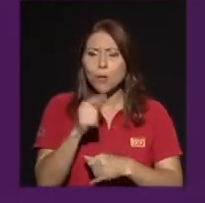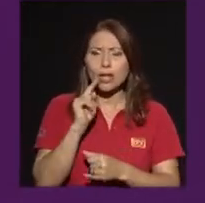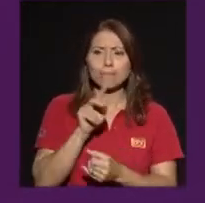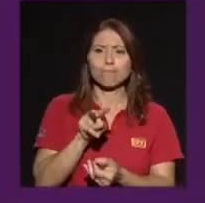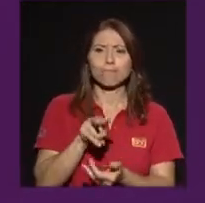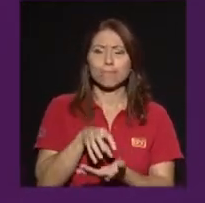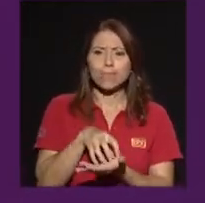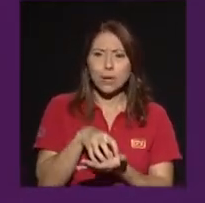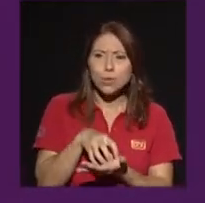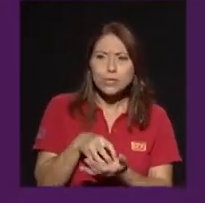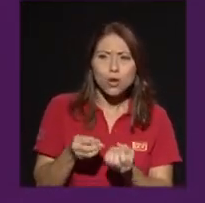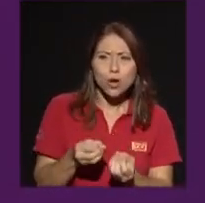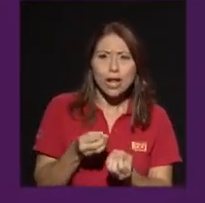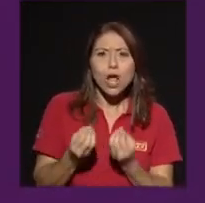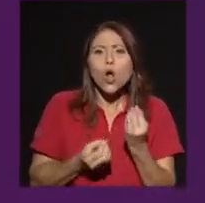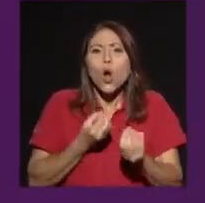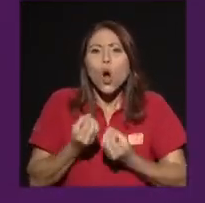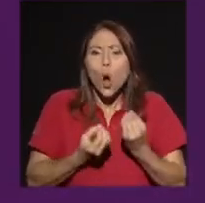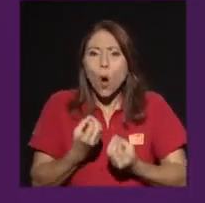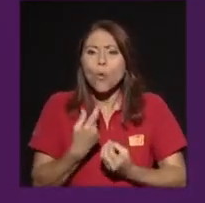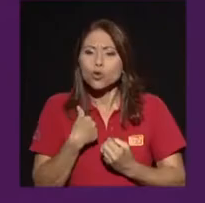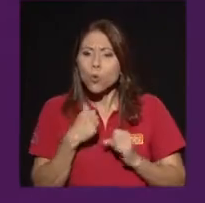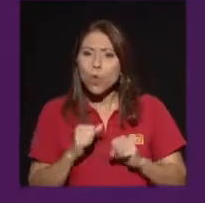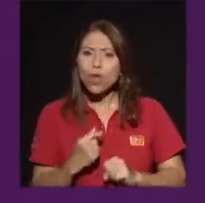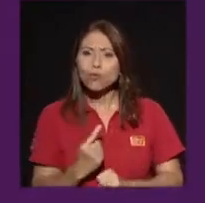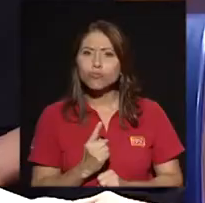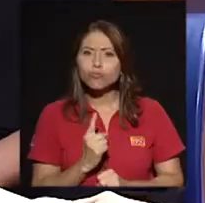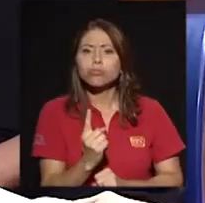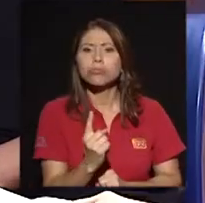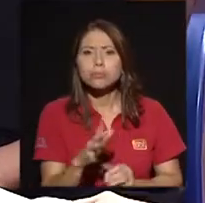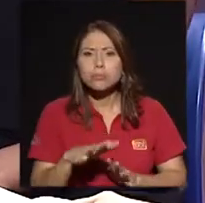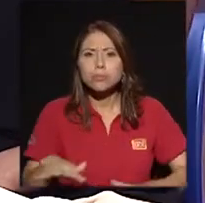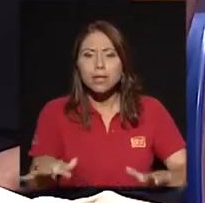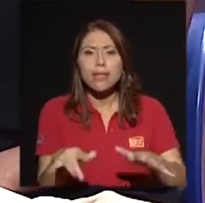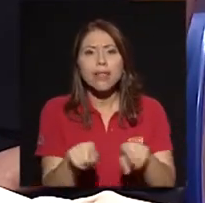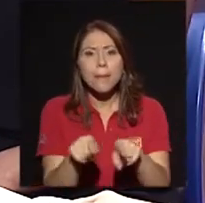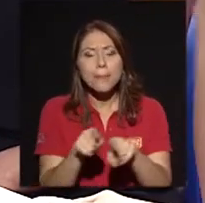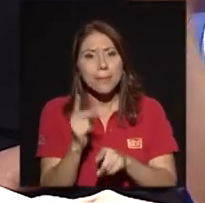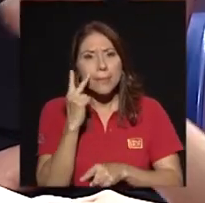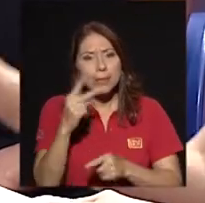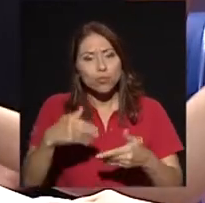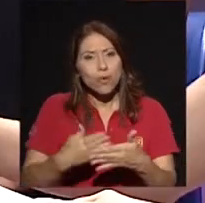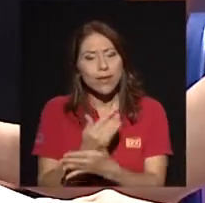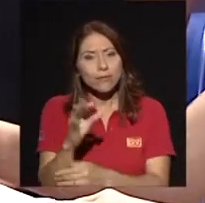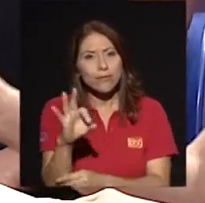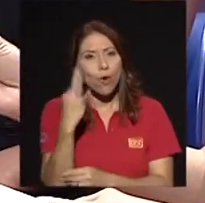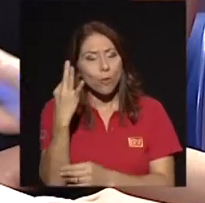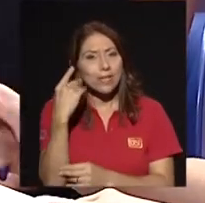ellos transitan los espacios, también considerar nuevas formas